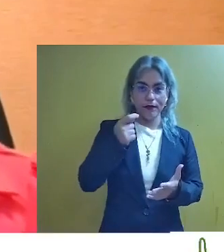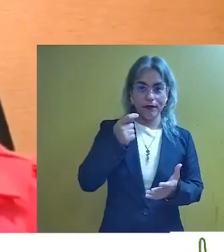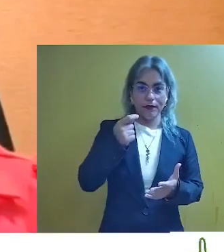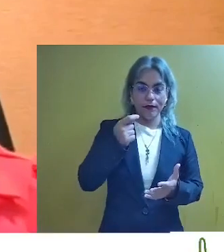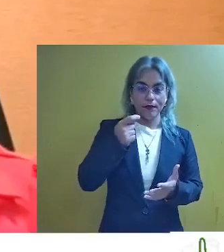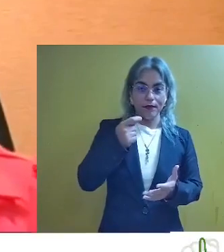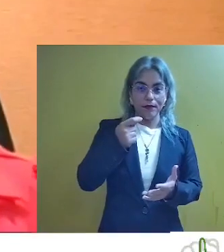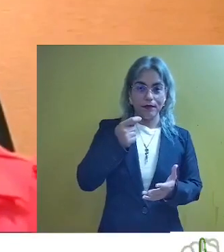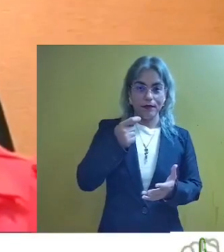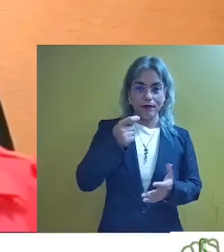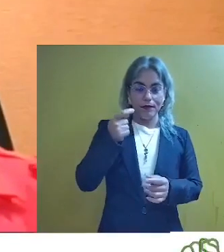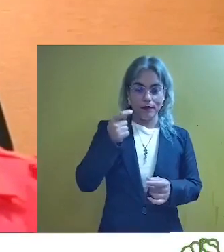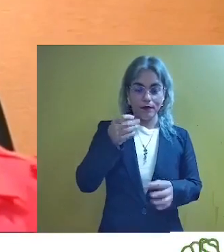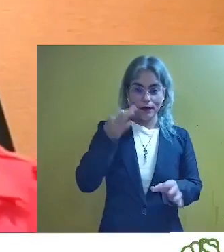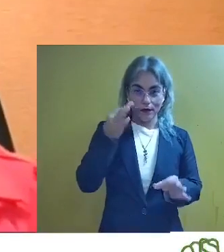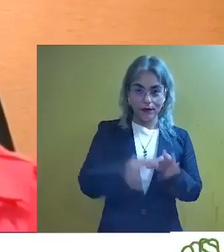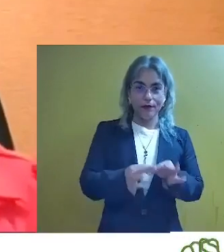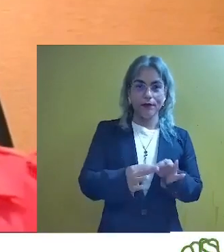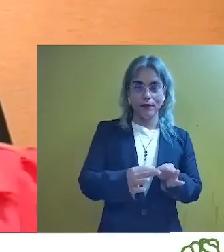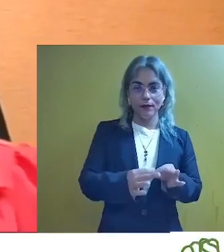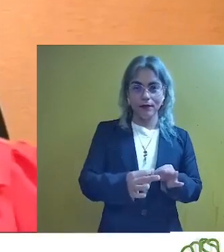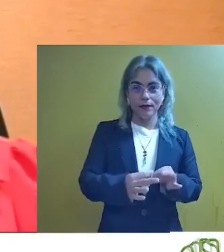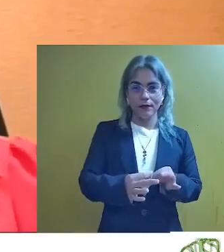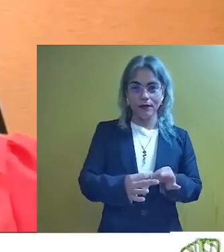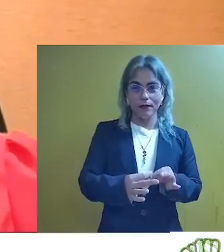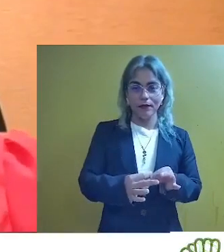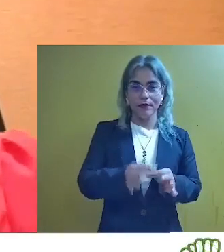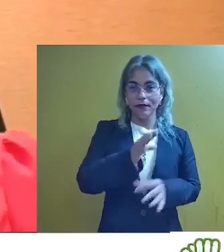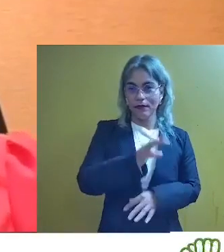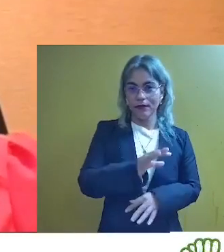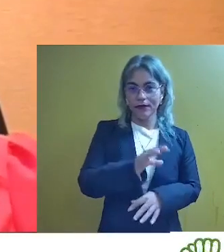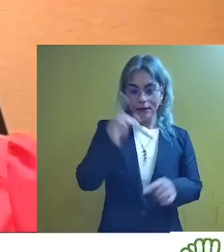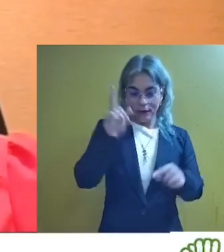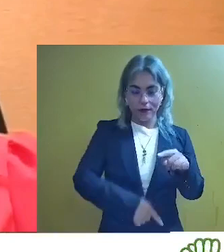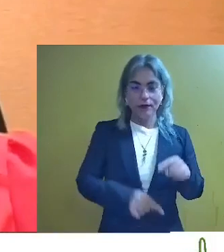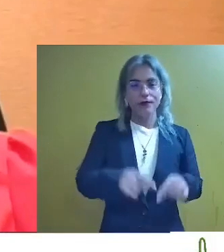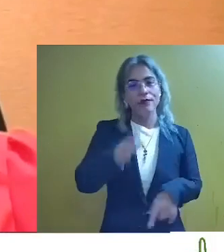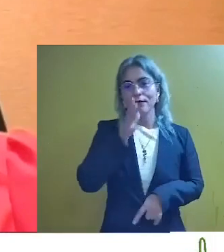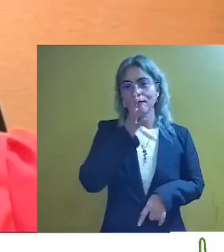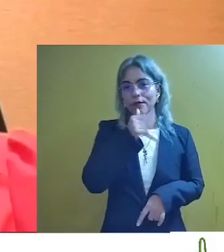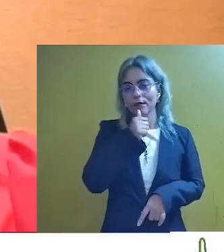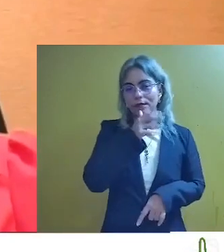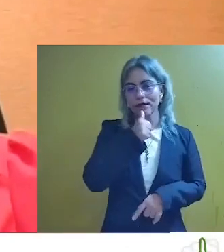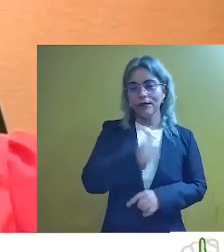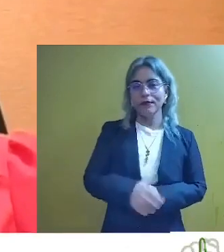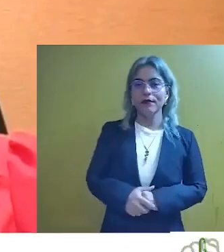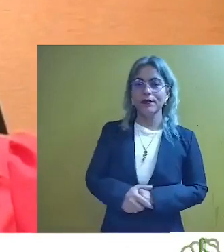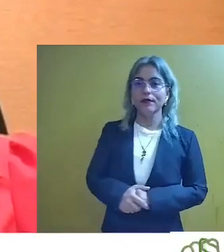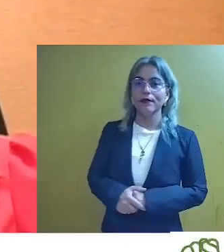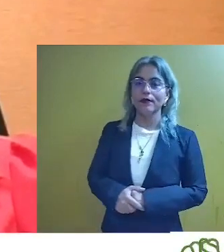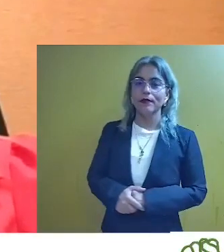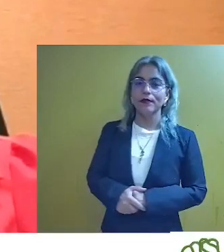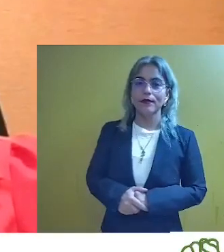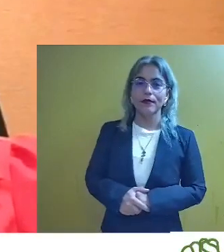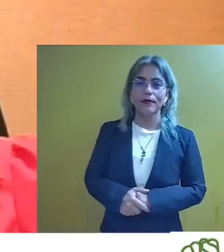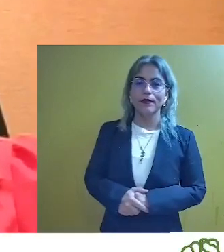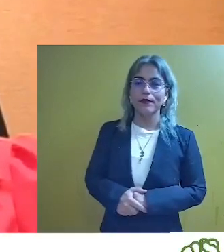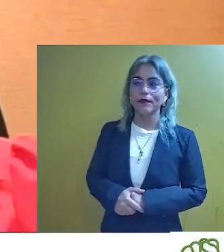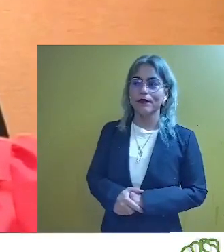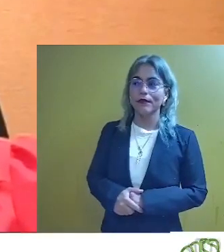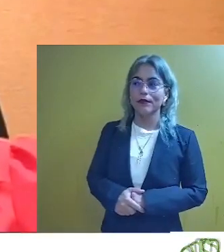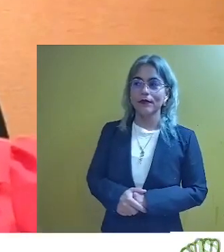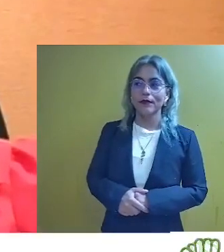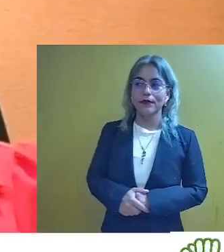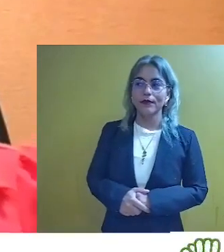para cumplimentar la sentencia, dado también que la comisión, en lugar